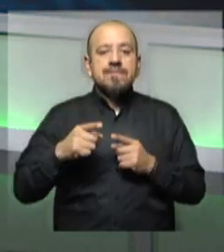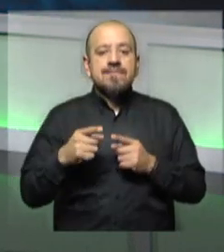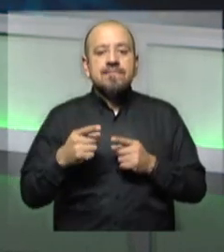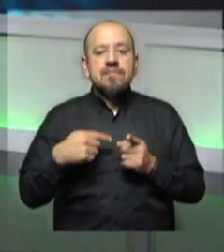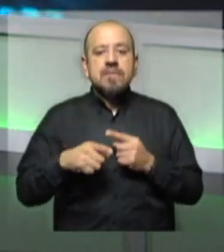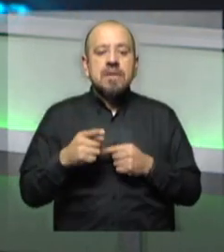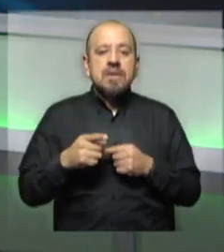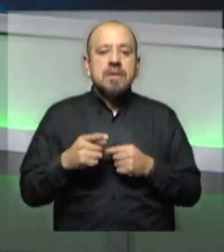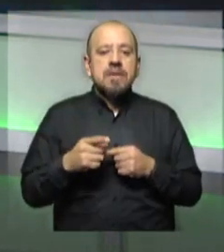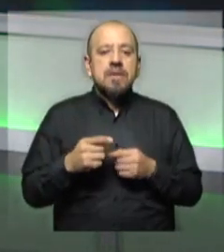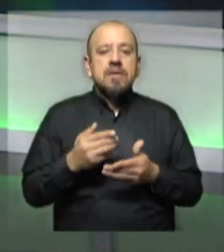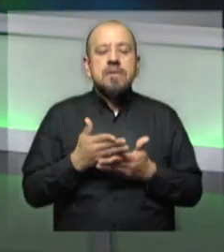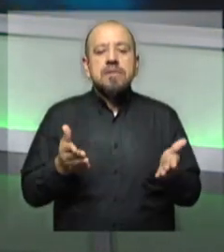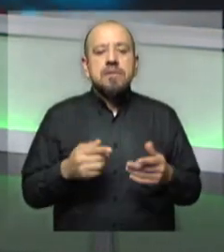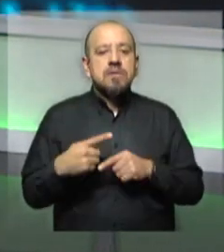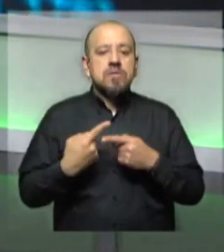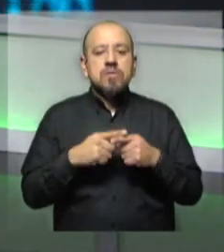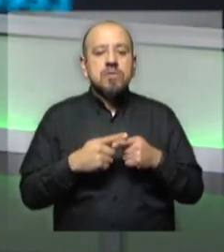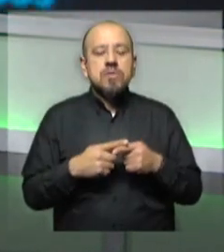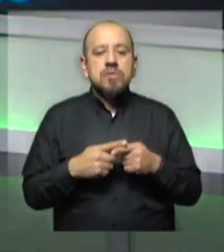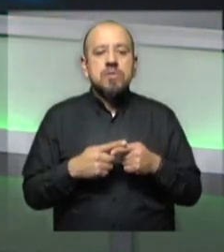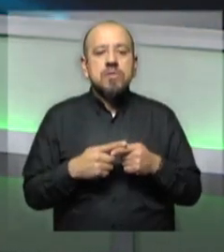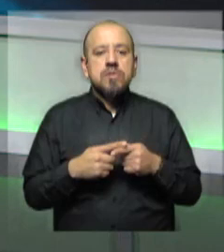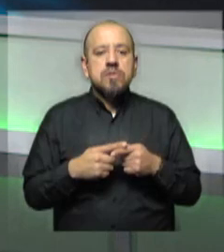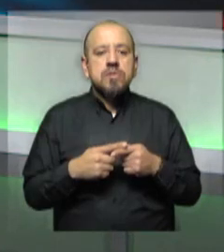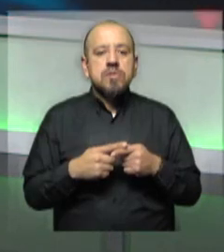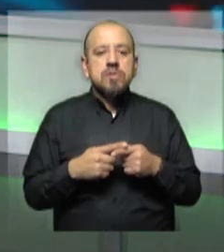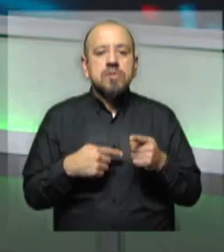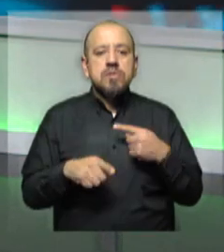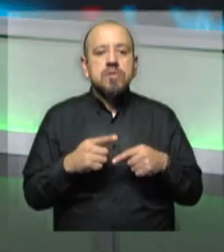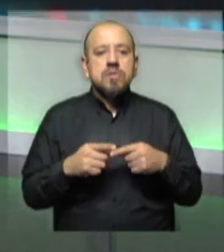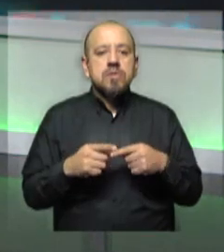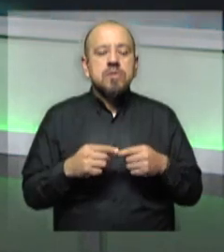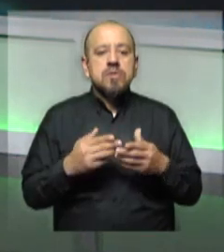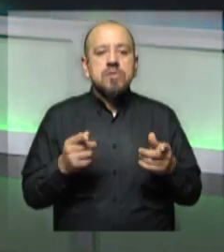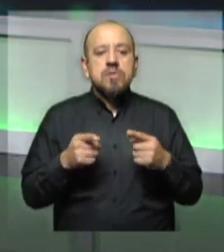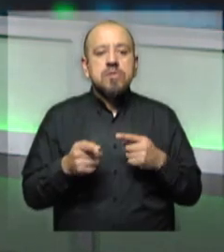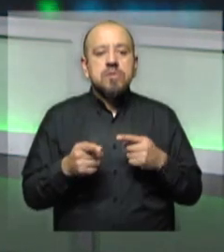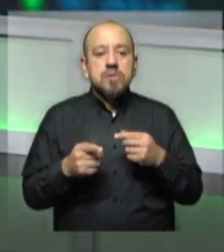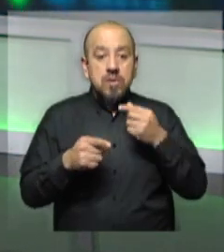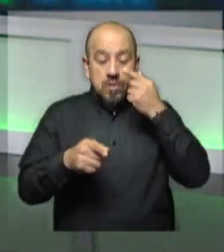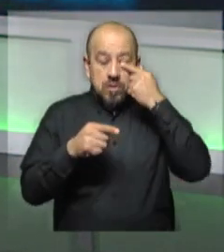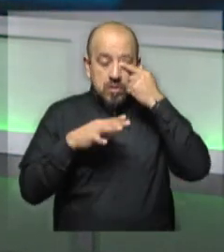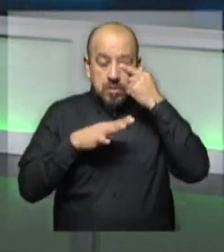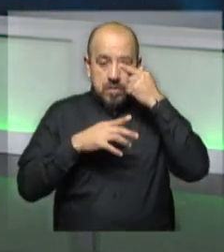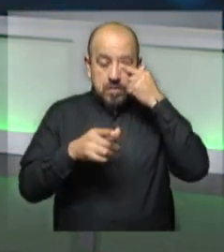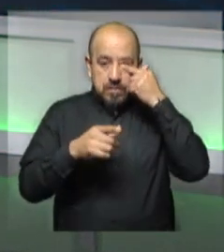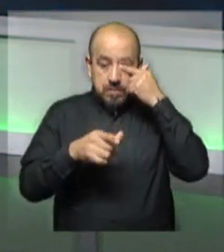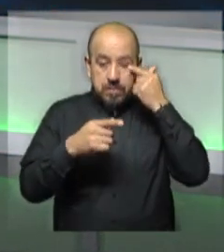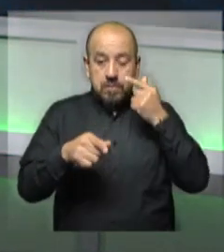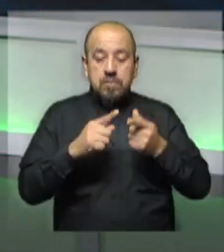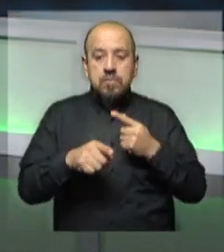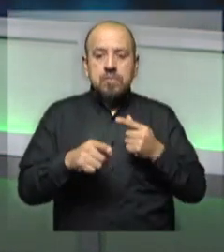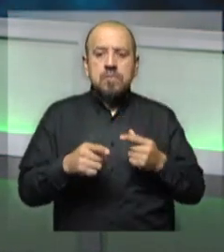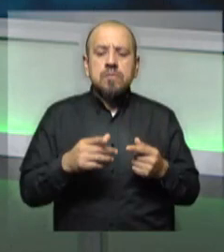foco ponemos sobre por ejemplo la discusión de la reforma provisional y cuánto foco ponemos sobre esto cuando justamente tenemos un país que de